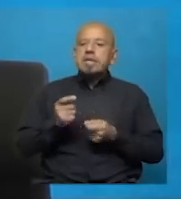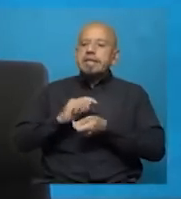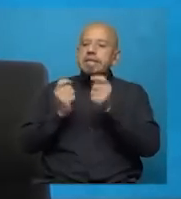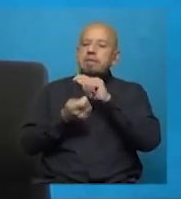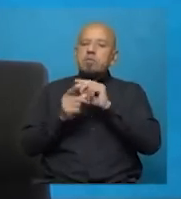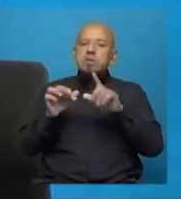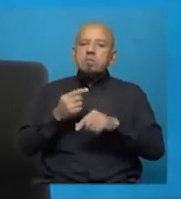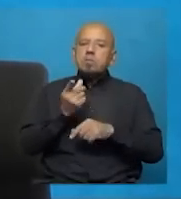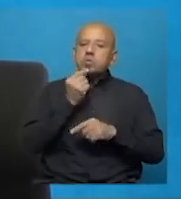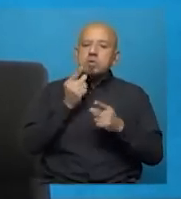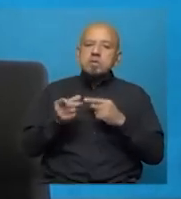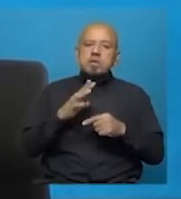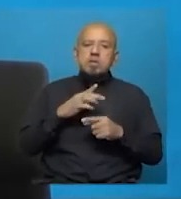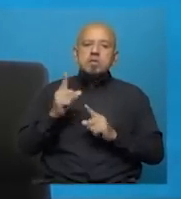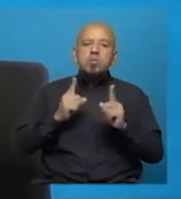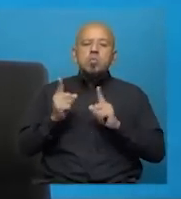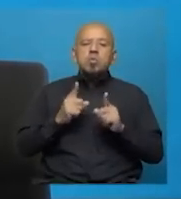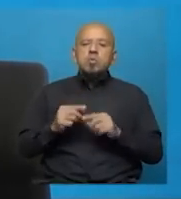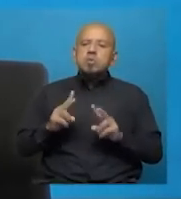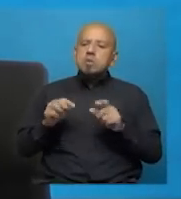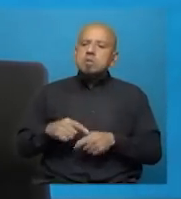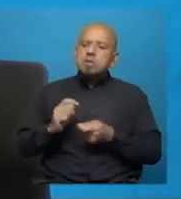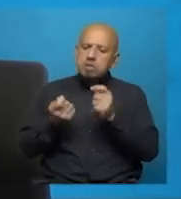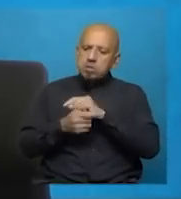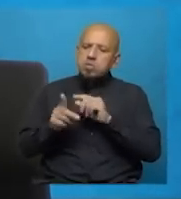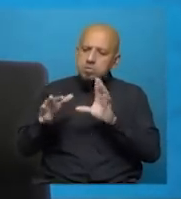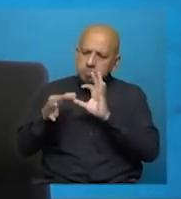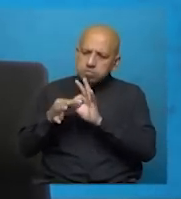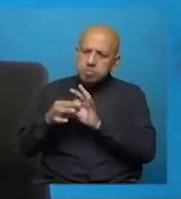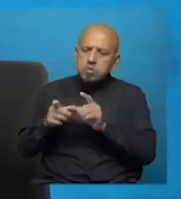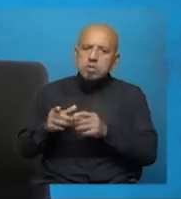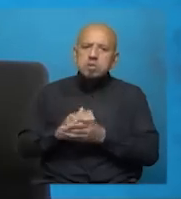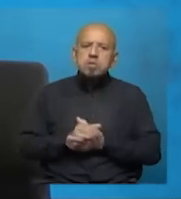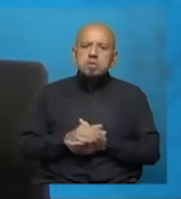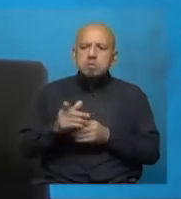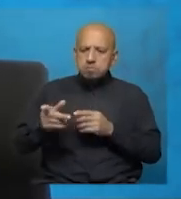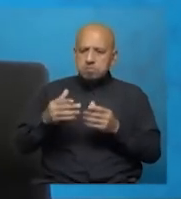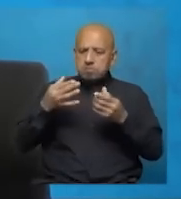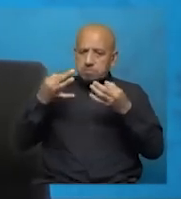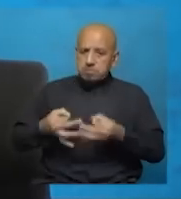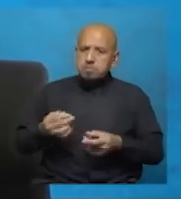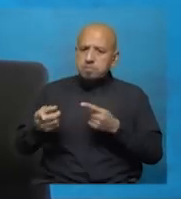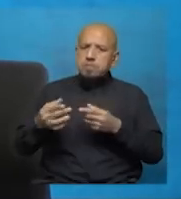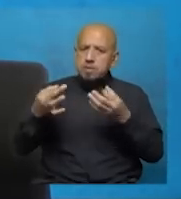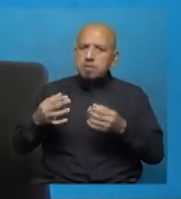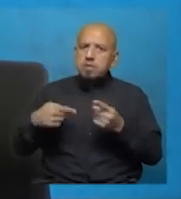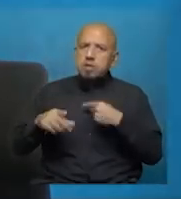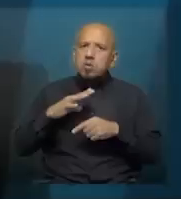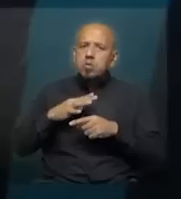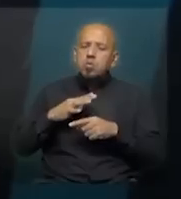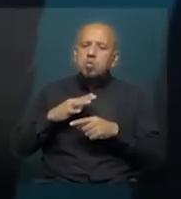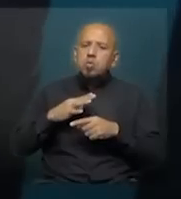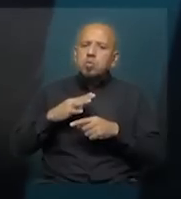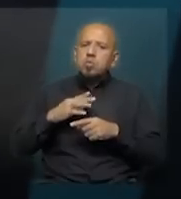cúpula policial que se dieron también, algunos vinculados a este caso? Bueno, ¿le parecen suficientes en medio de esta investigación que se está